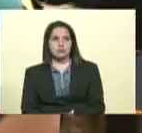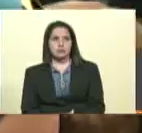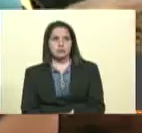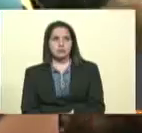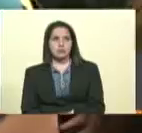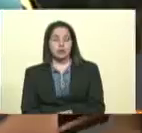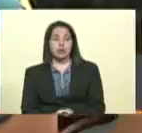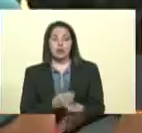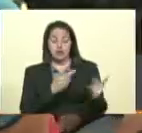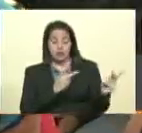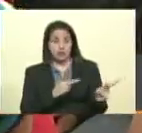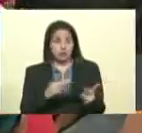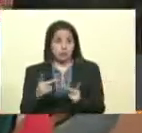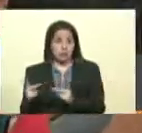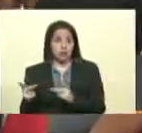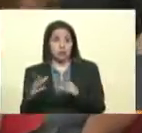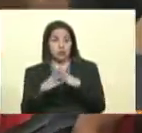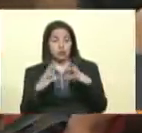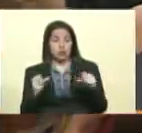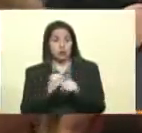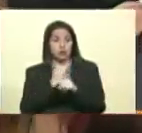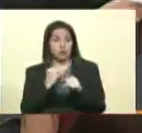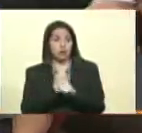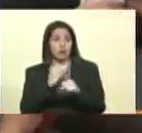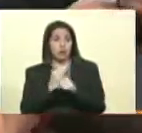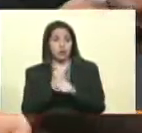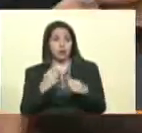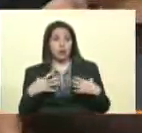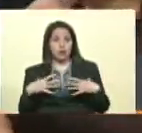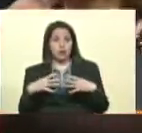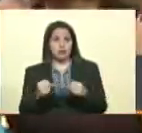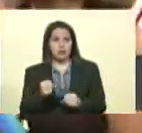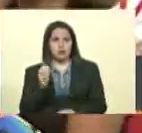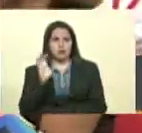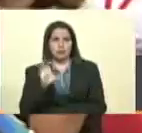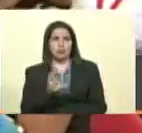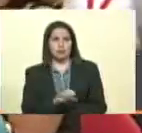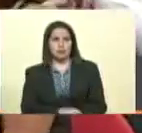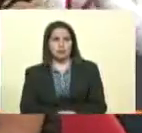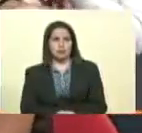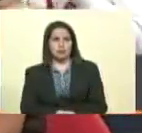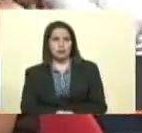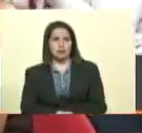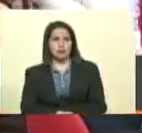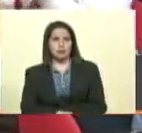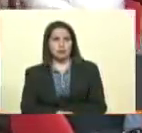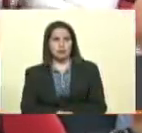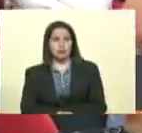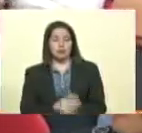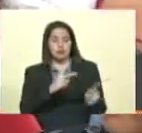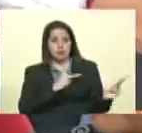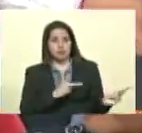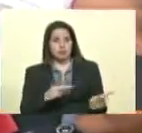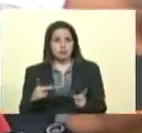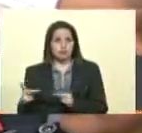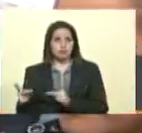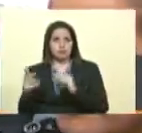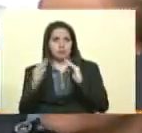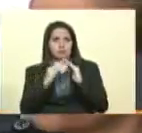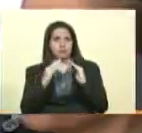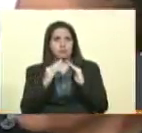Bueno, bienvenidos, trabajadores y trabajadoras de la salud del país. Bienvenidos a su casa.